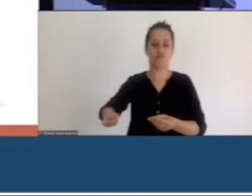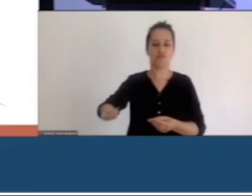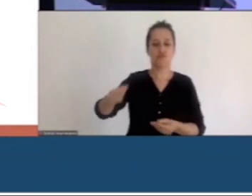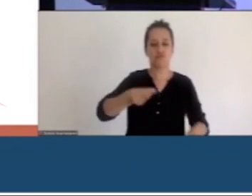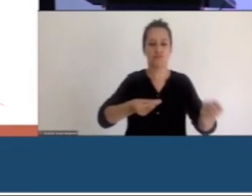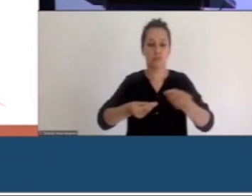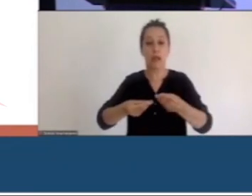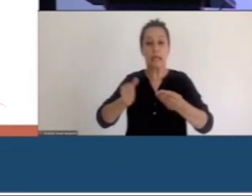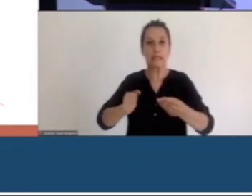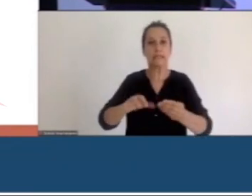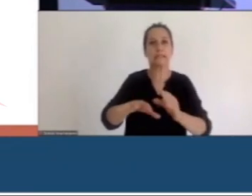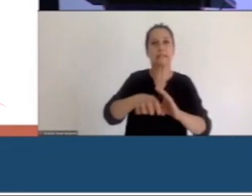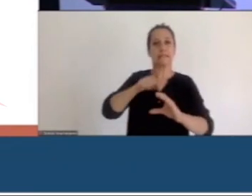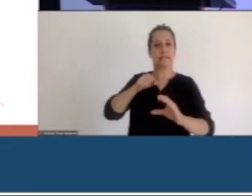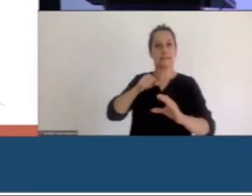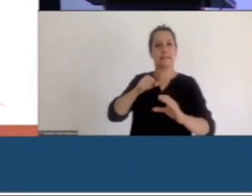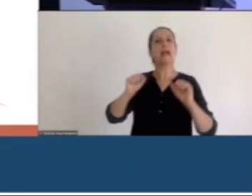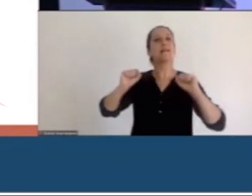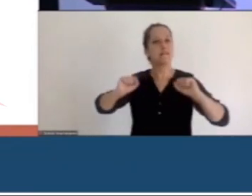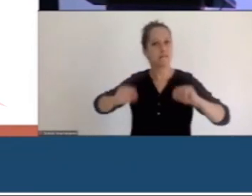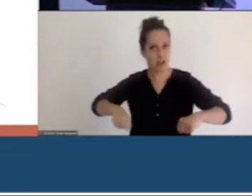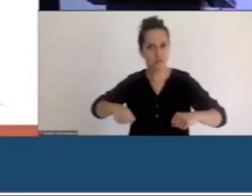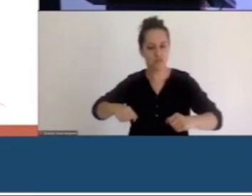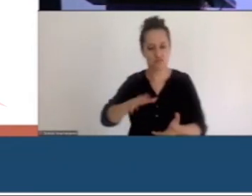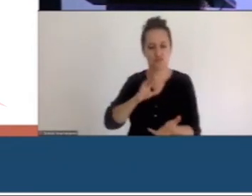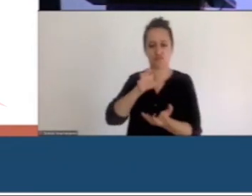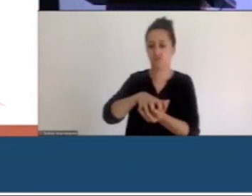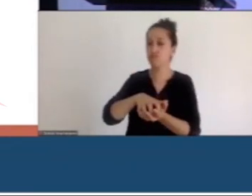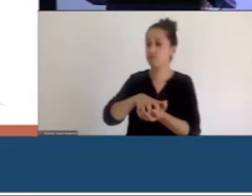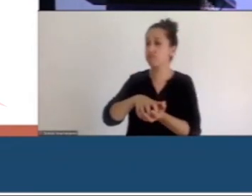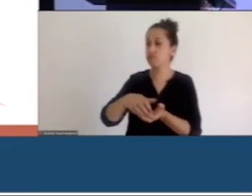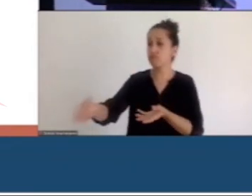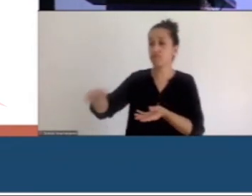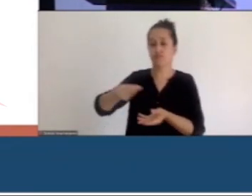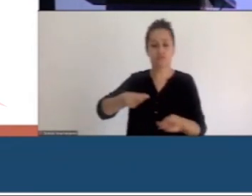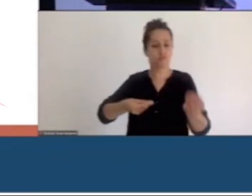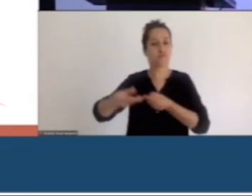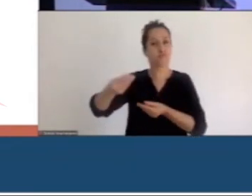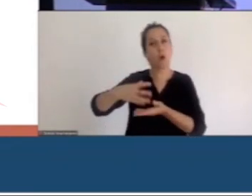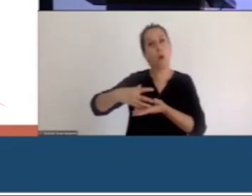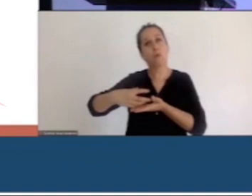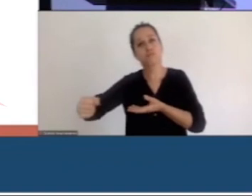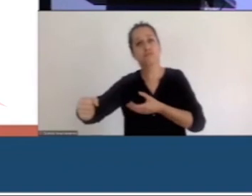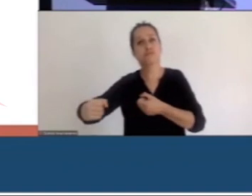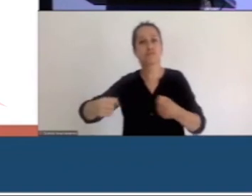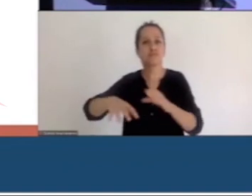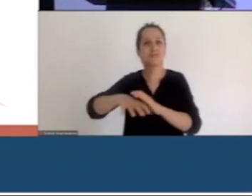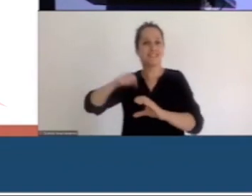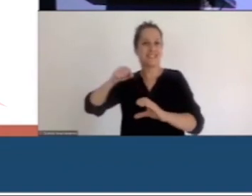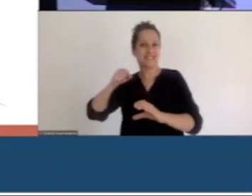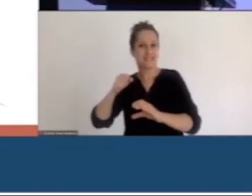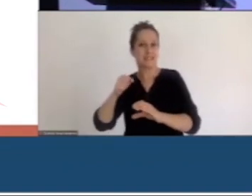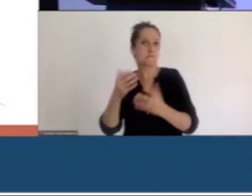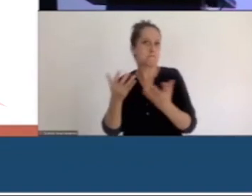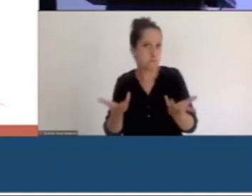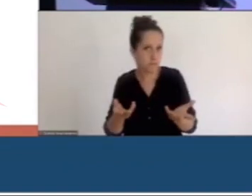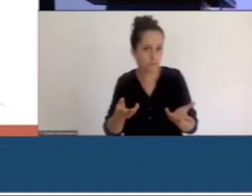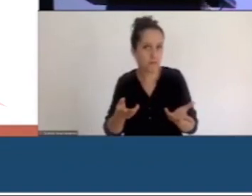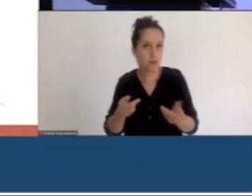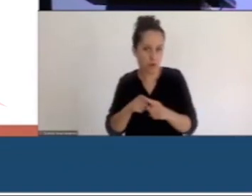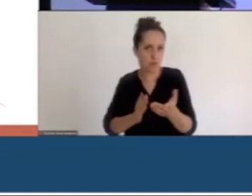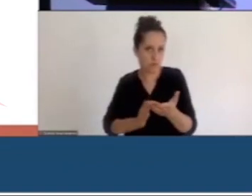la banca si puede recibir derechos especiales de giro y yo creo que es una forma innovadora de repensar la cuestión ampliar